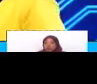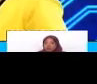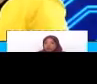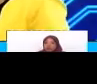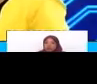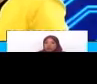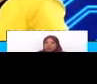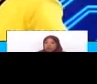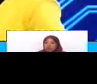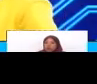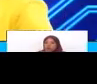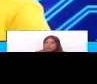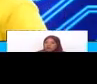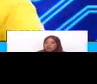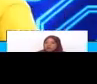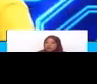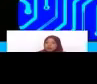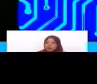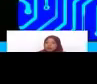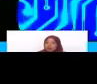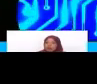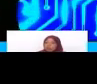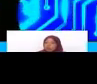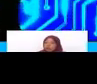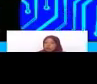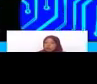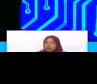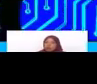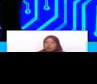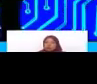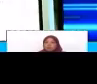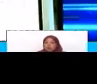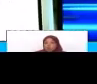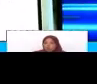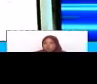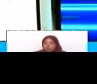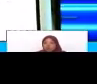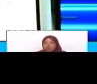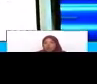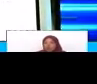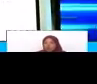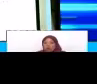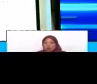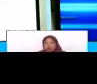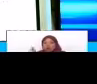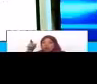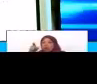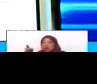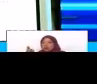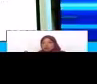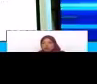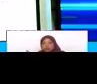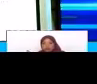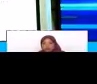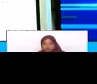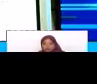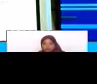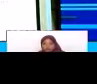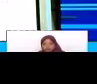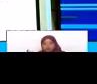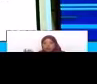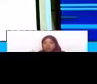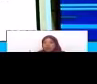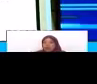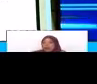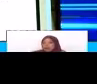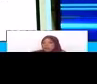le dieron la espalda. ¿Cuándo sucedió eso? Sucedió cuando la ExxonMobil tomó el control de Guyana. En Guyana